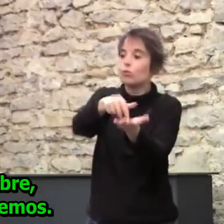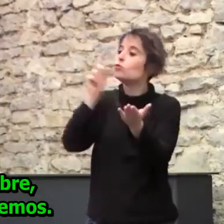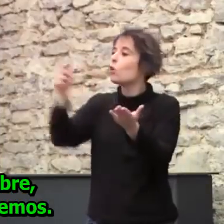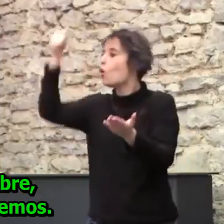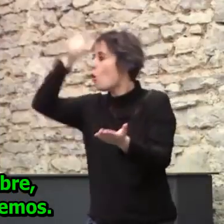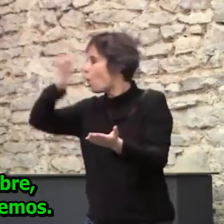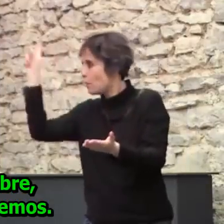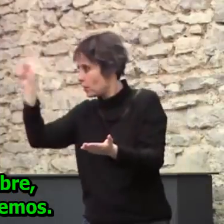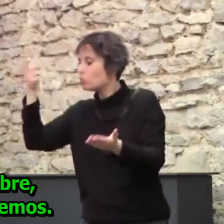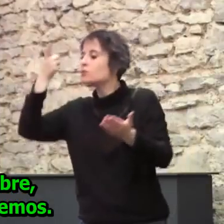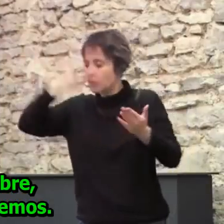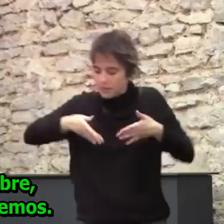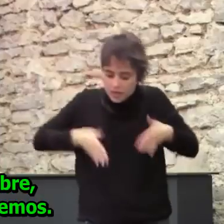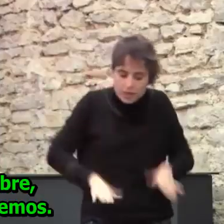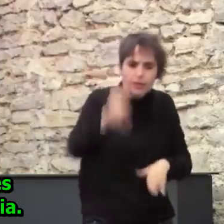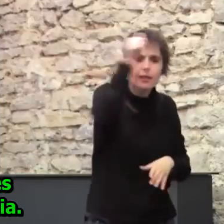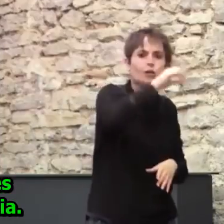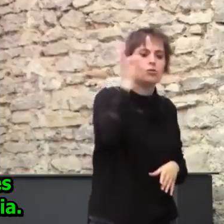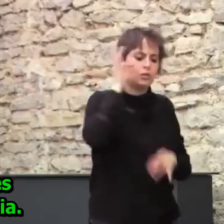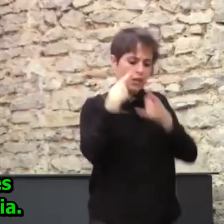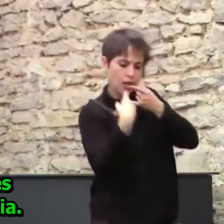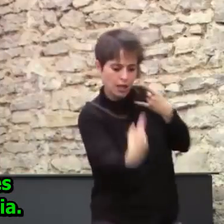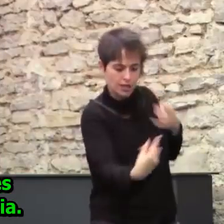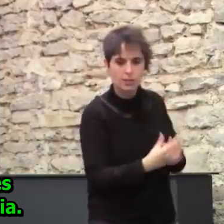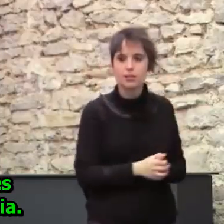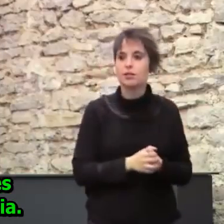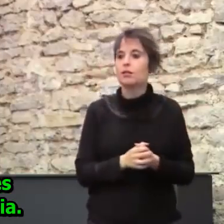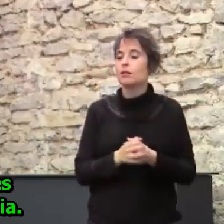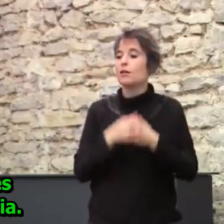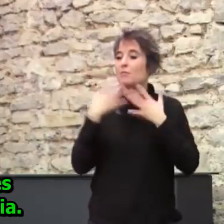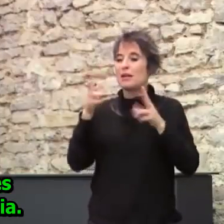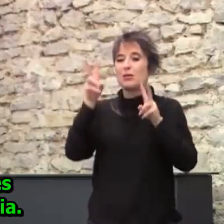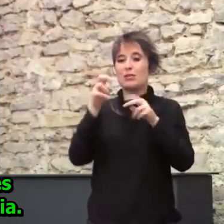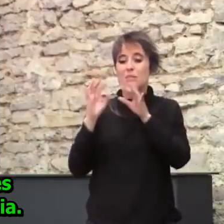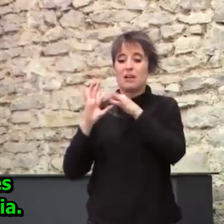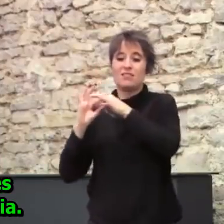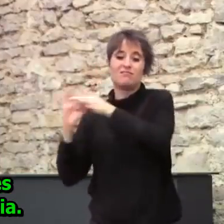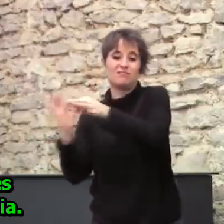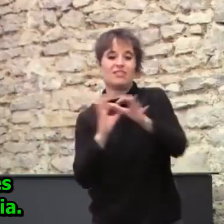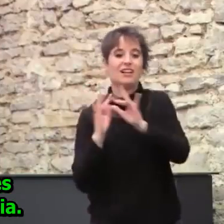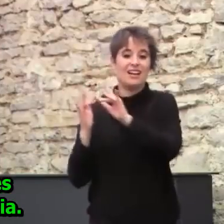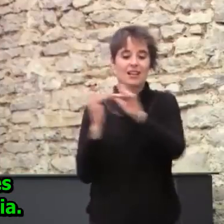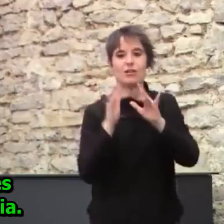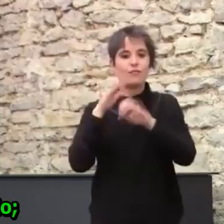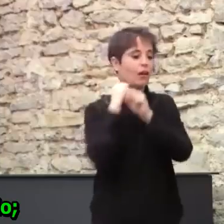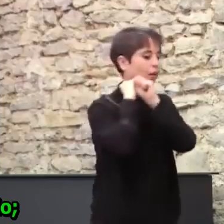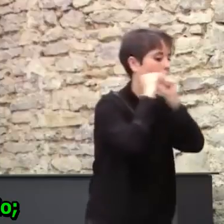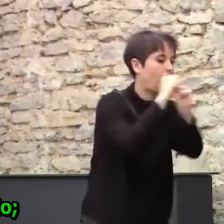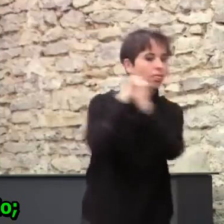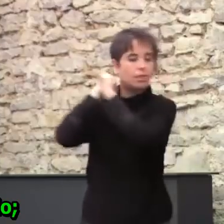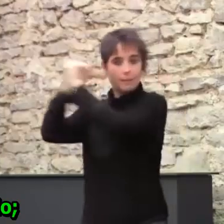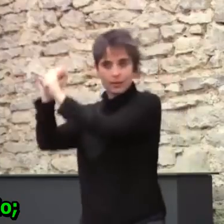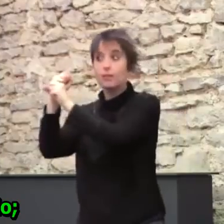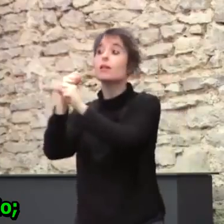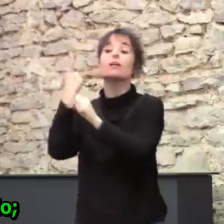sino también a los hijos e hijas que tenemos con los hombres. Sin embargo, bueno, pues todas estas relaciones que mantenemos son de dependencia, ¿no? En